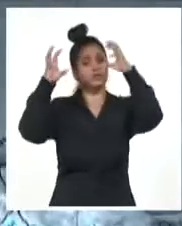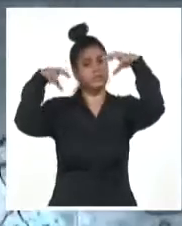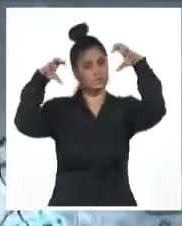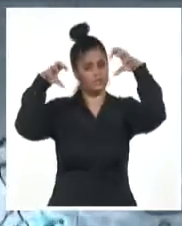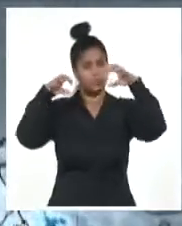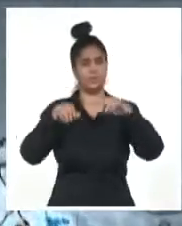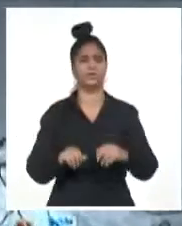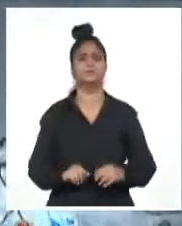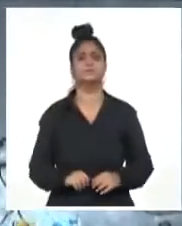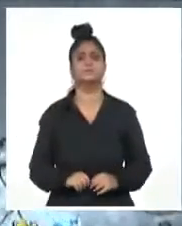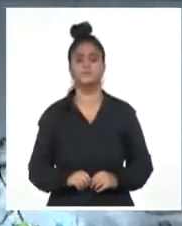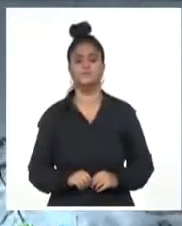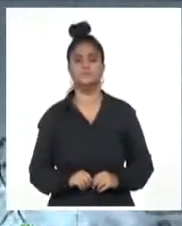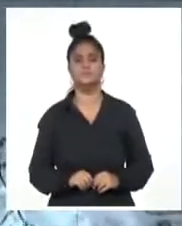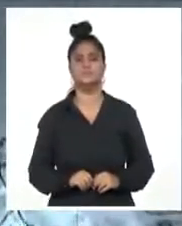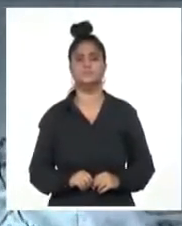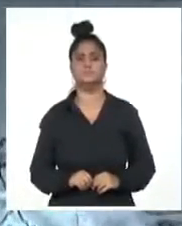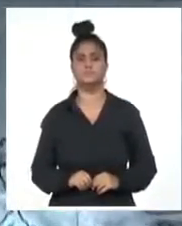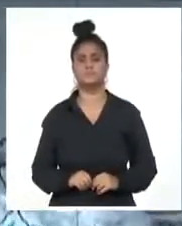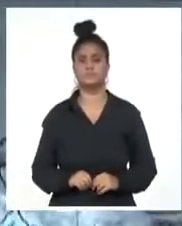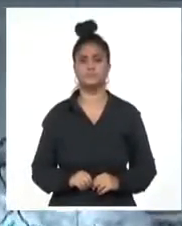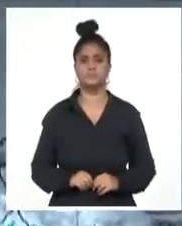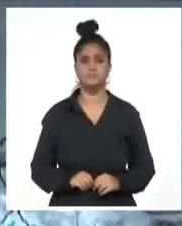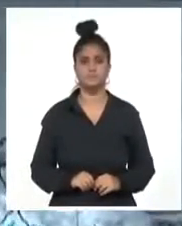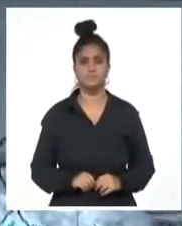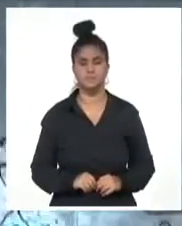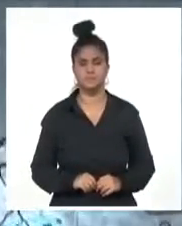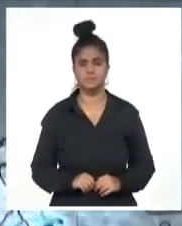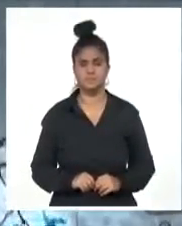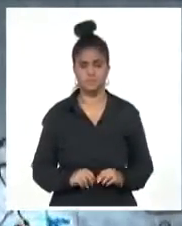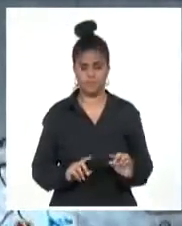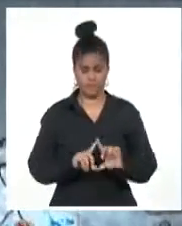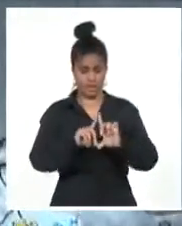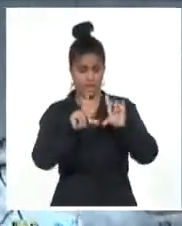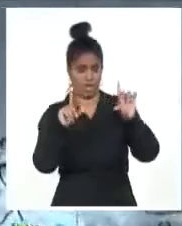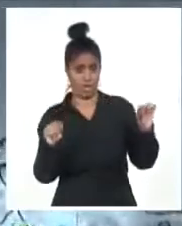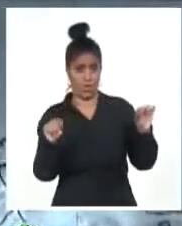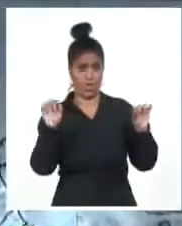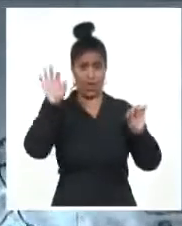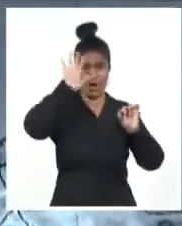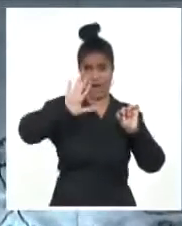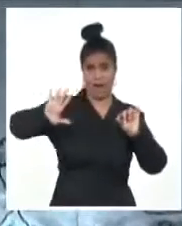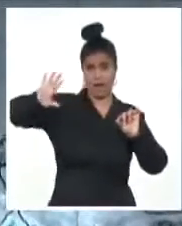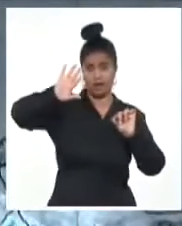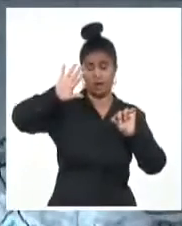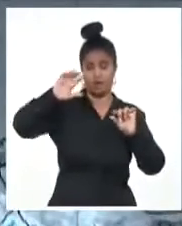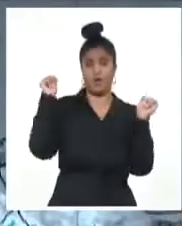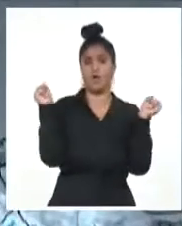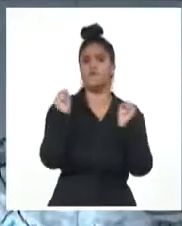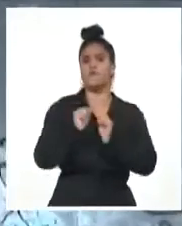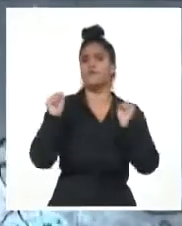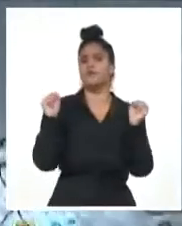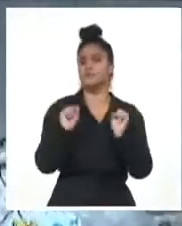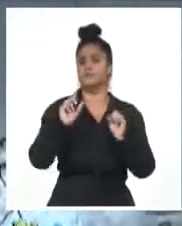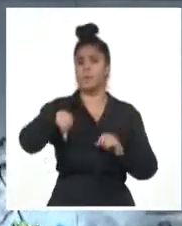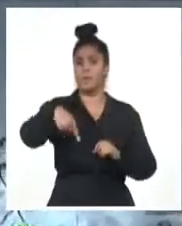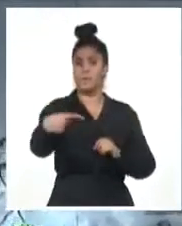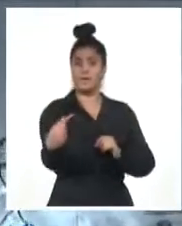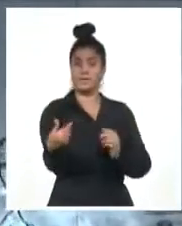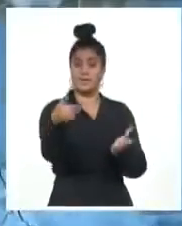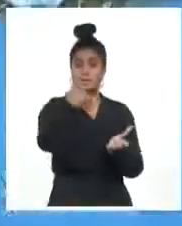ocurriendo algunos chubascos y tormentas eléctricas. Mientras un frente frío avanza por el Golfo de México, continuará avanzando hacia el este y mañana llegará a la región